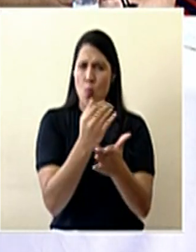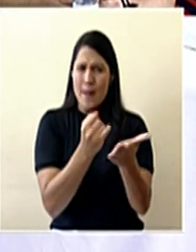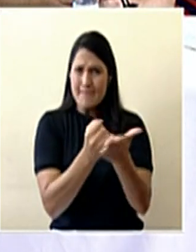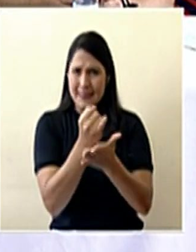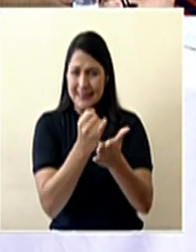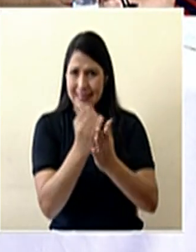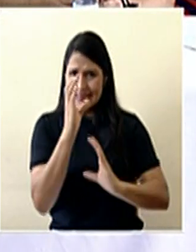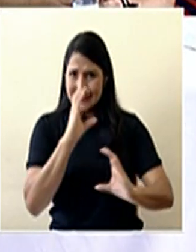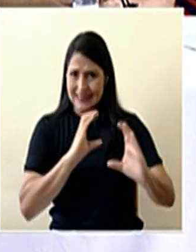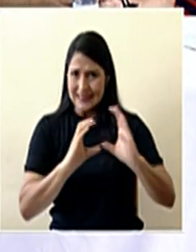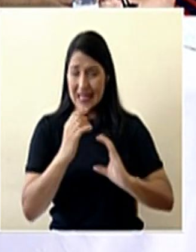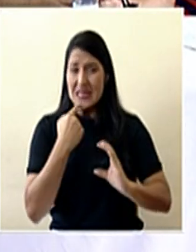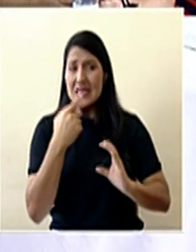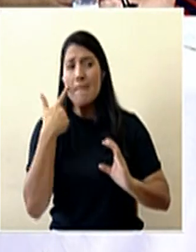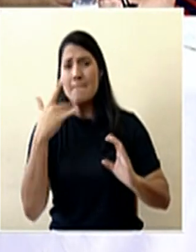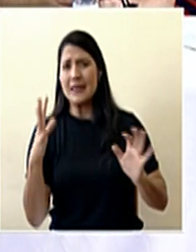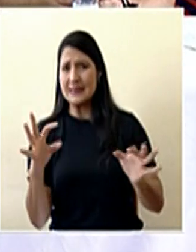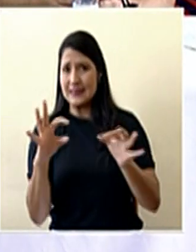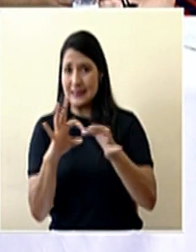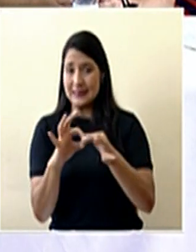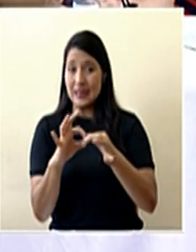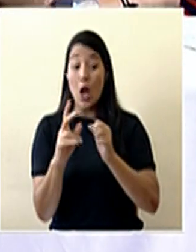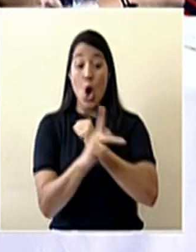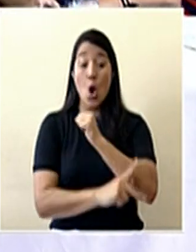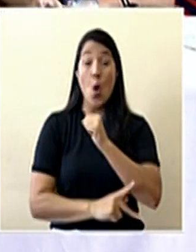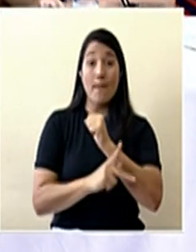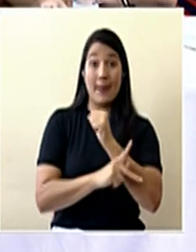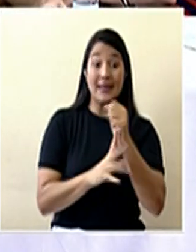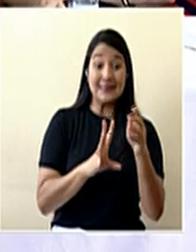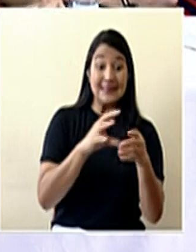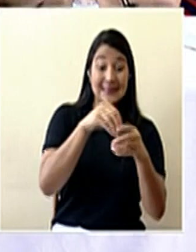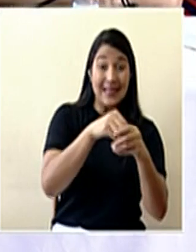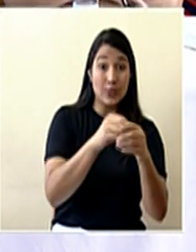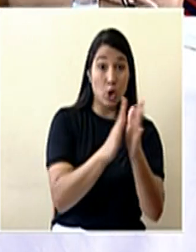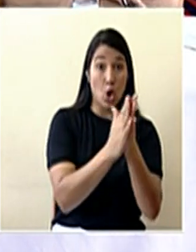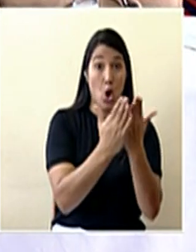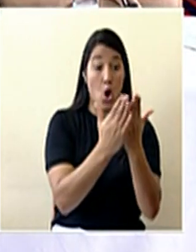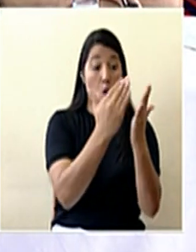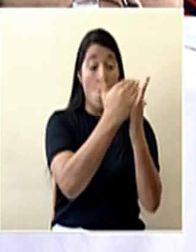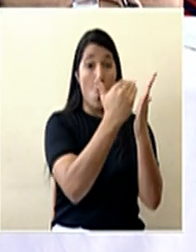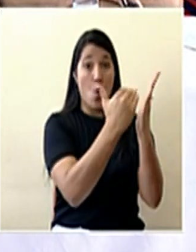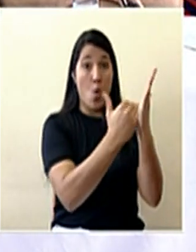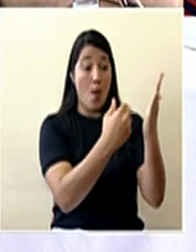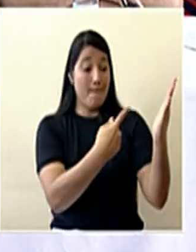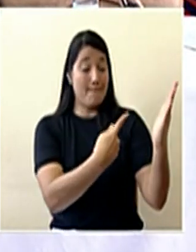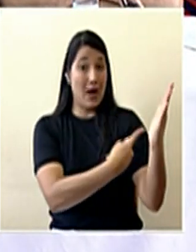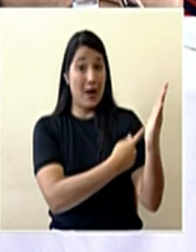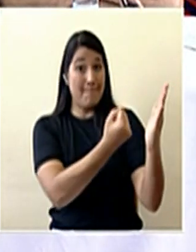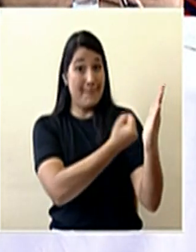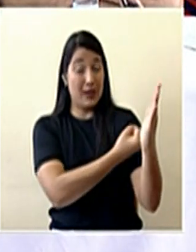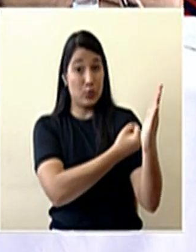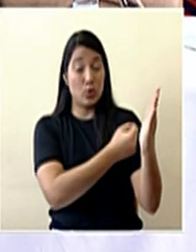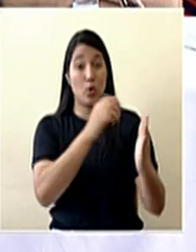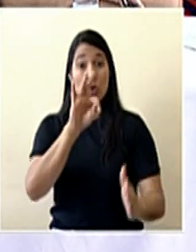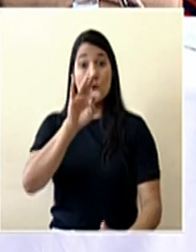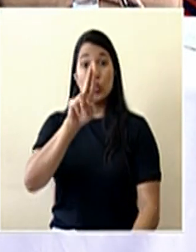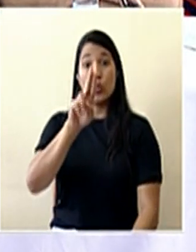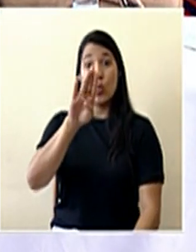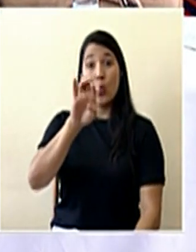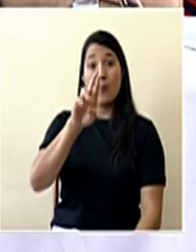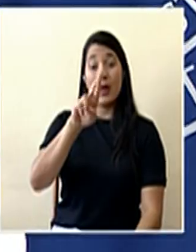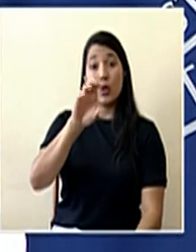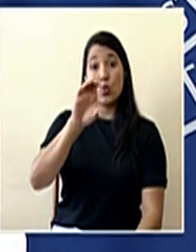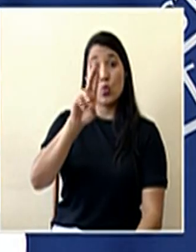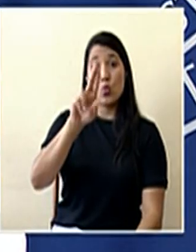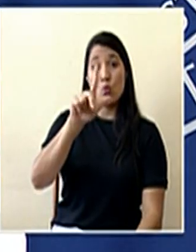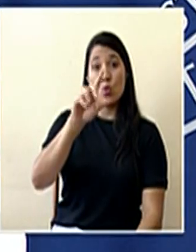señala una posible correlación entre los países que incluyen en su carta de vacunación obligatoria la tuberculosis o BCG y el impacto del